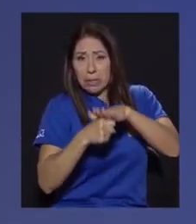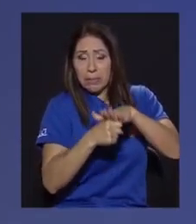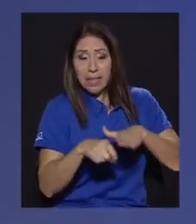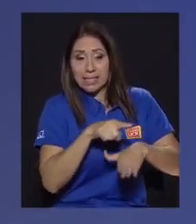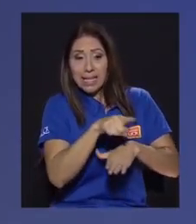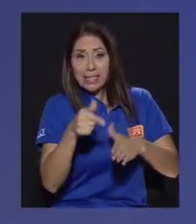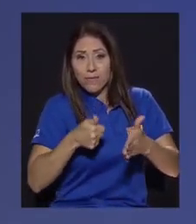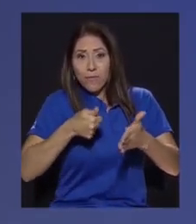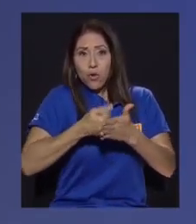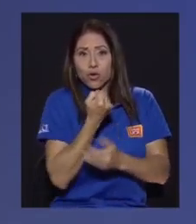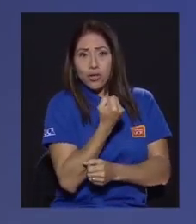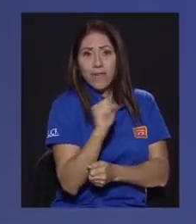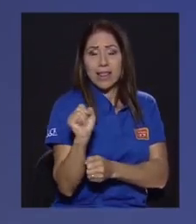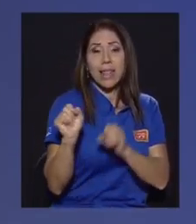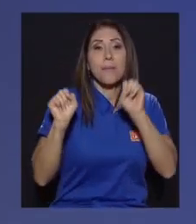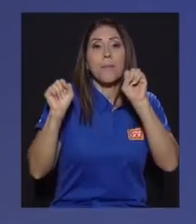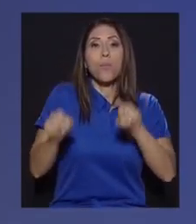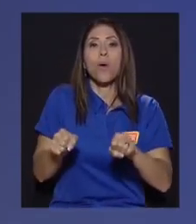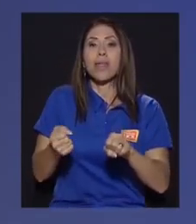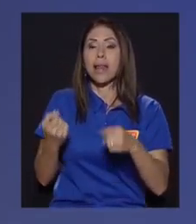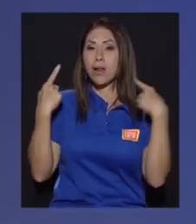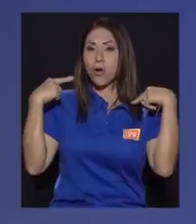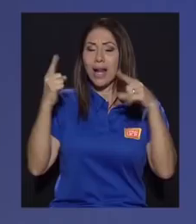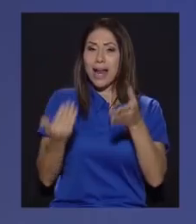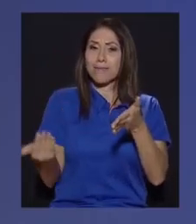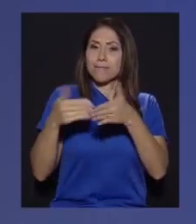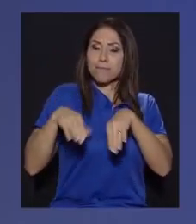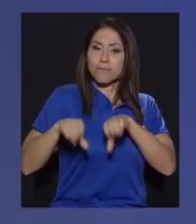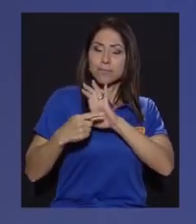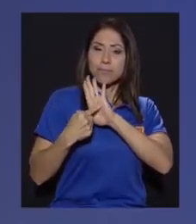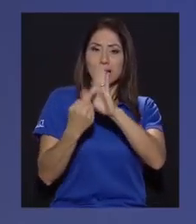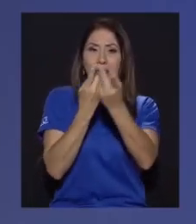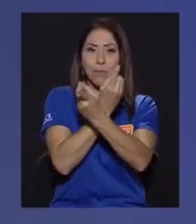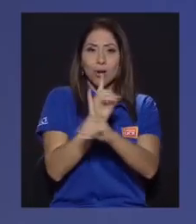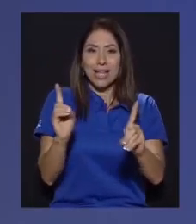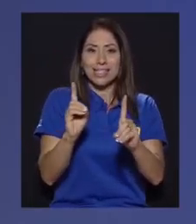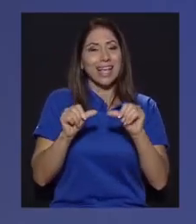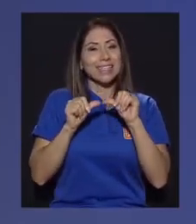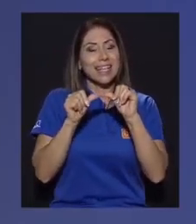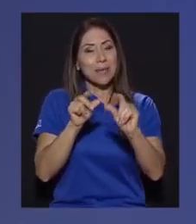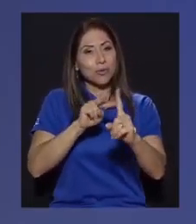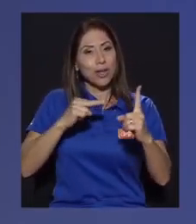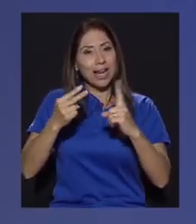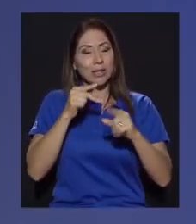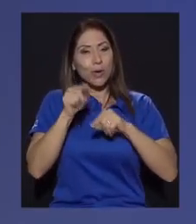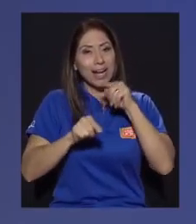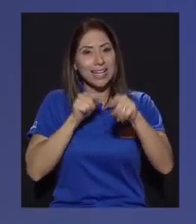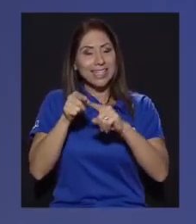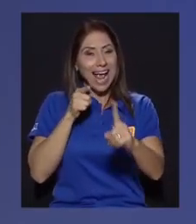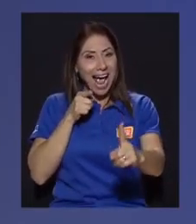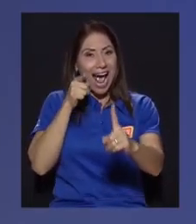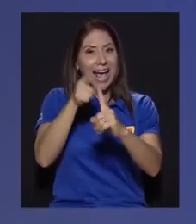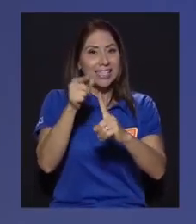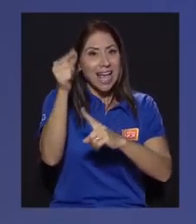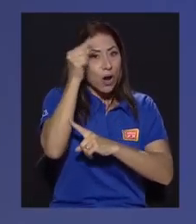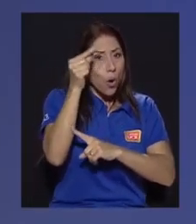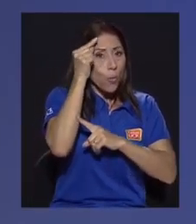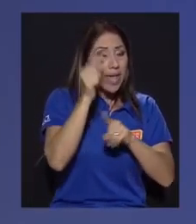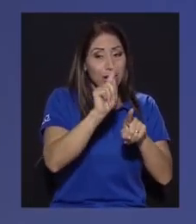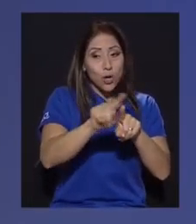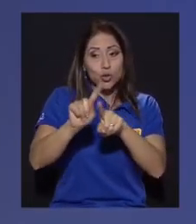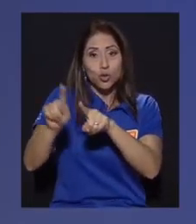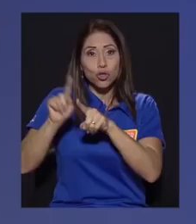puede lograr reivindicaciones en la democracia y seguimos haciendo una lectura crítica hacia ahora los gobiernos de unidad que son